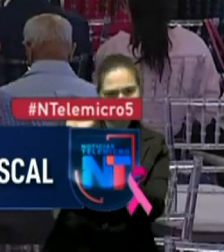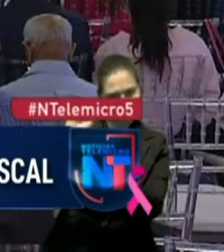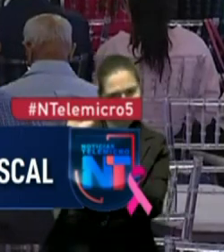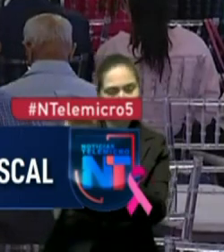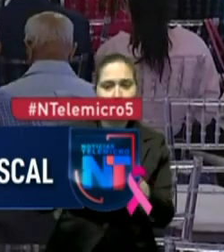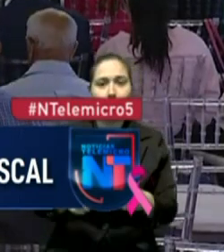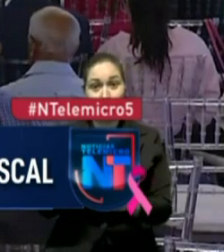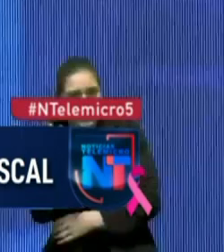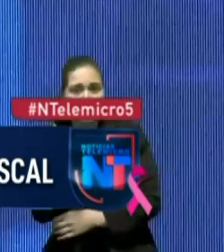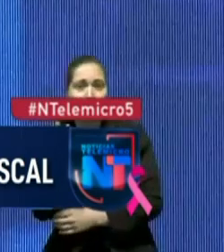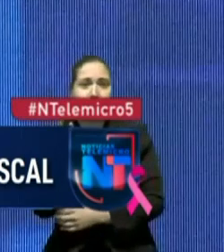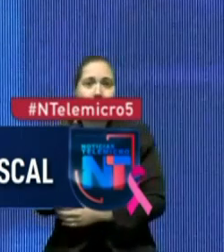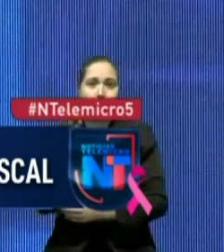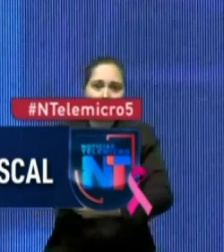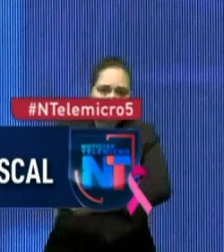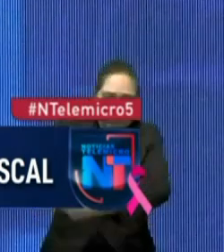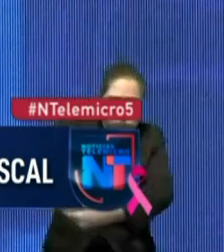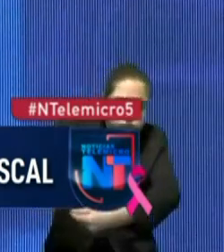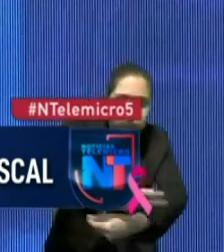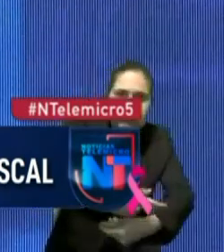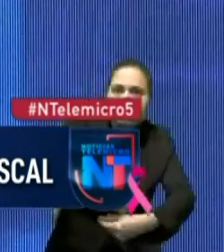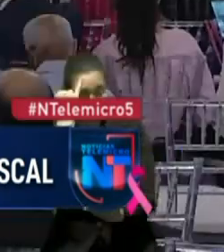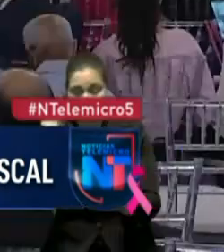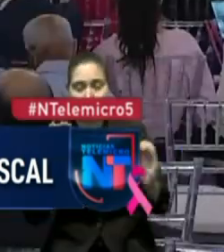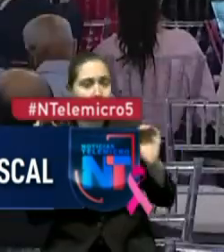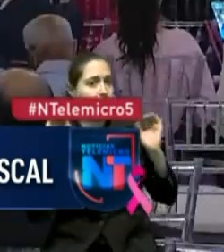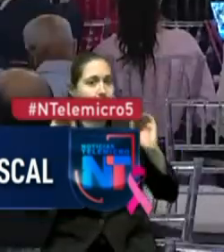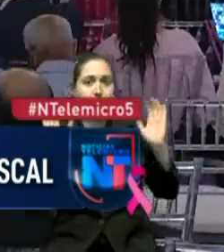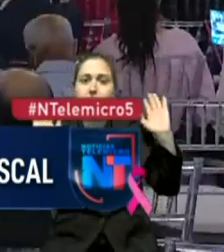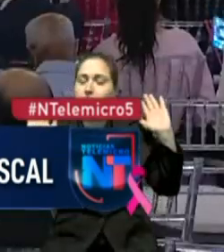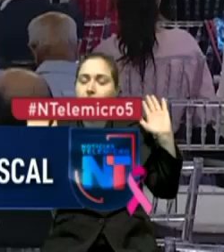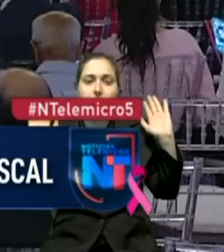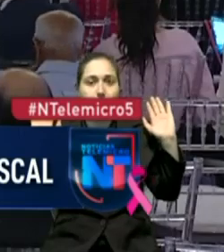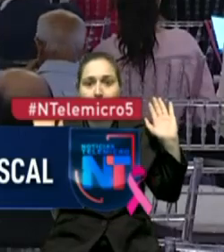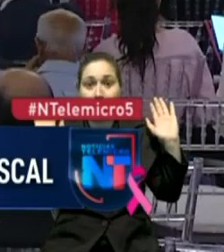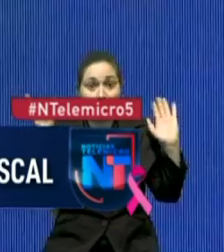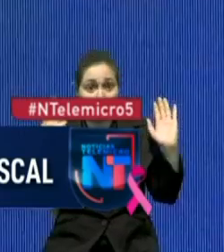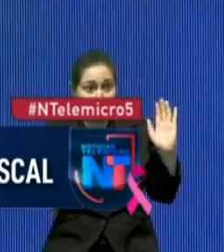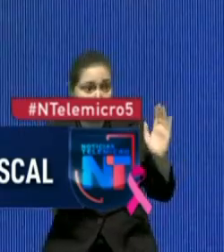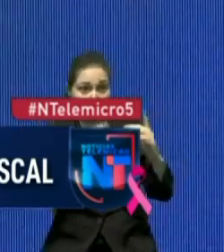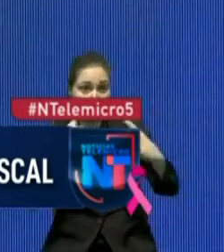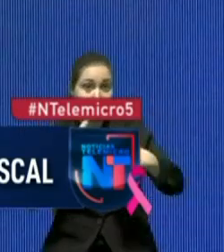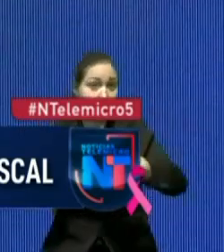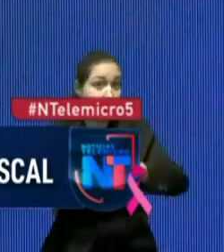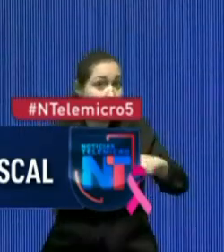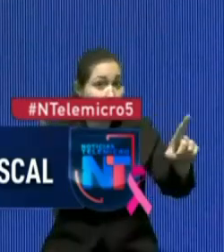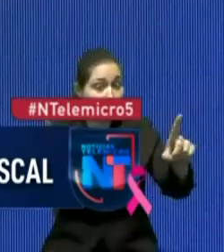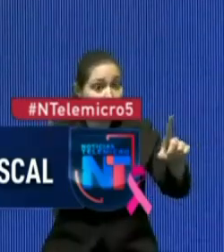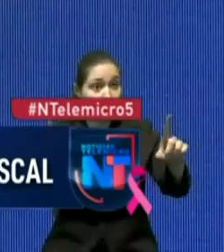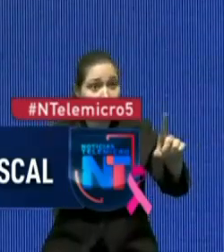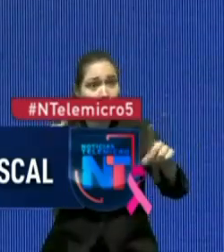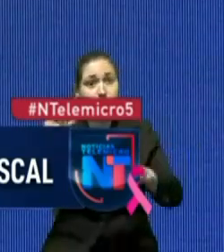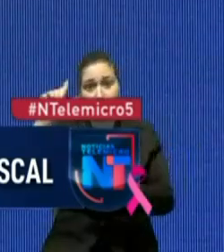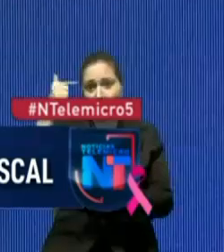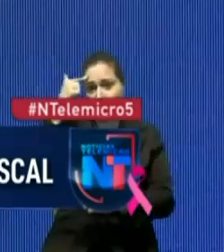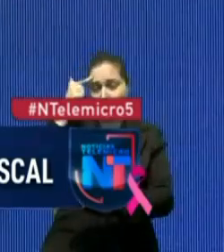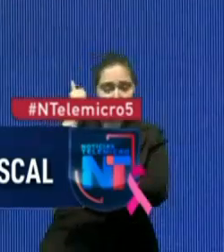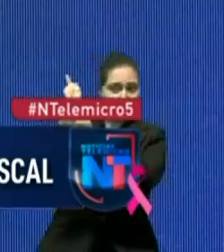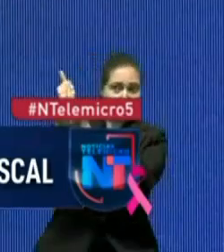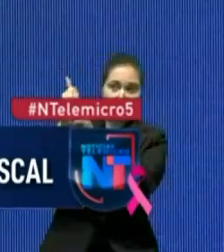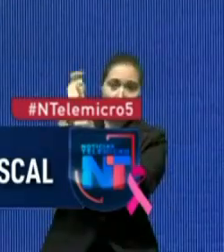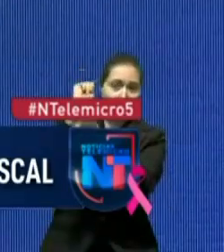económico continuará, pese a que no haya reforma. Realmente lo que anunciamos es que el gobierno tendrá que hacer los ajustes de